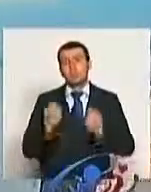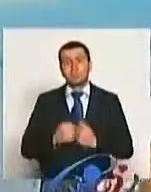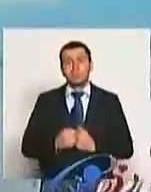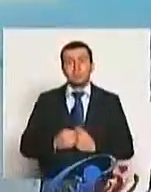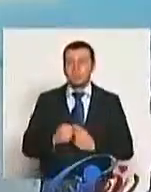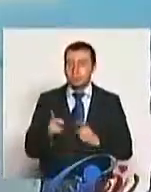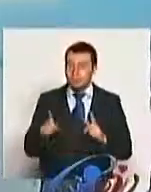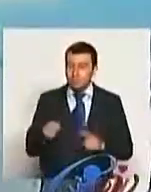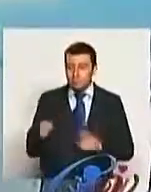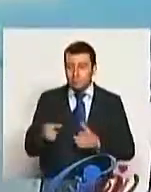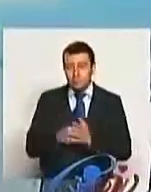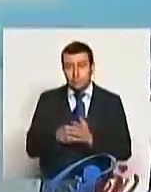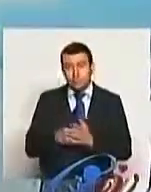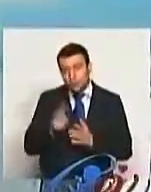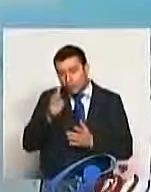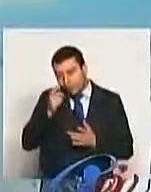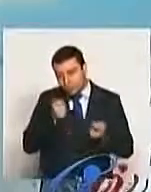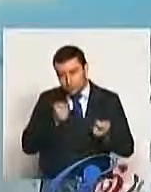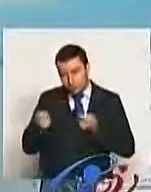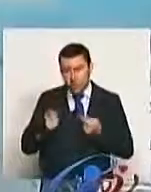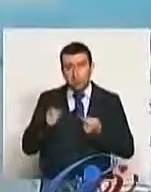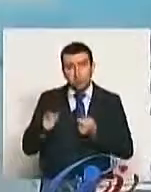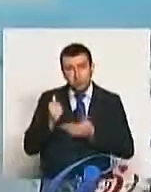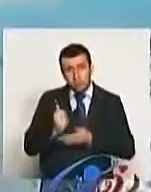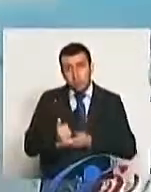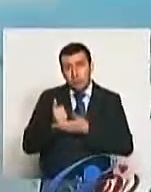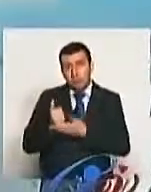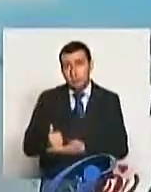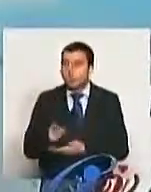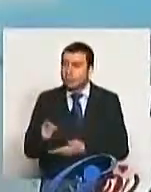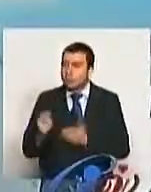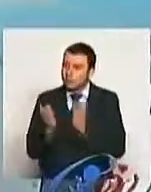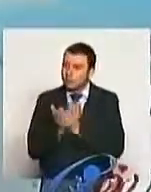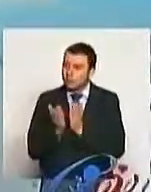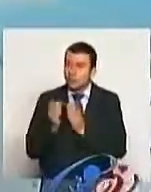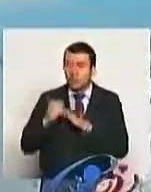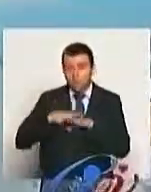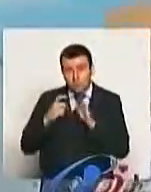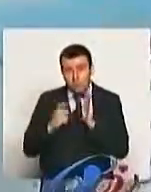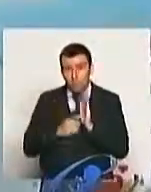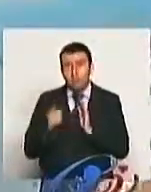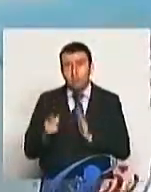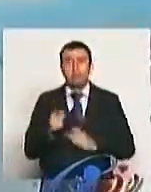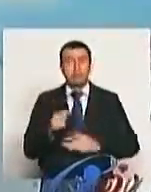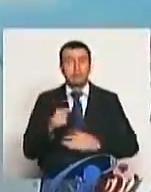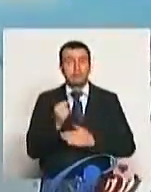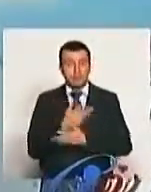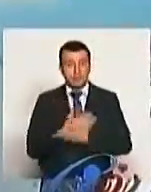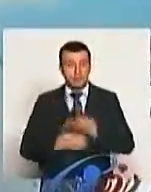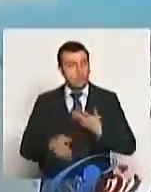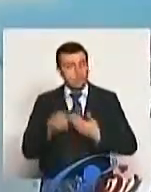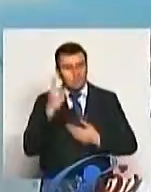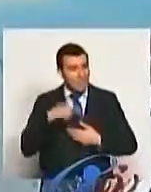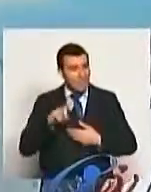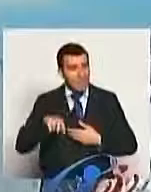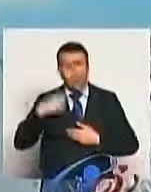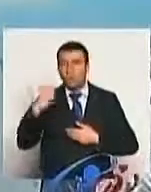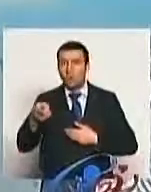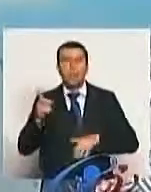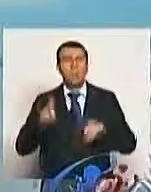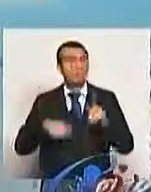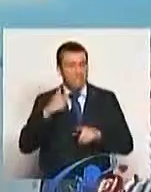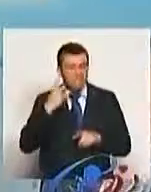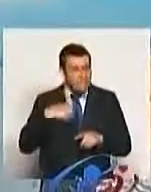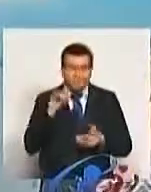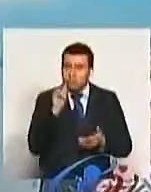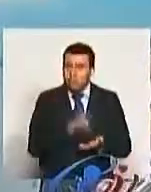lo que hacen es ayudarnos con un estudio simple de sangre, un estudio que sale de un día para otro, a veces el mismo día, y